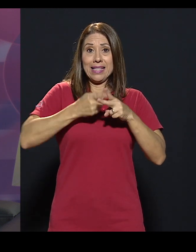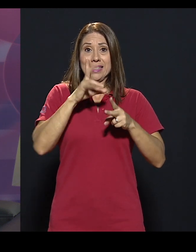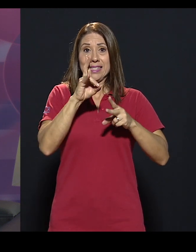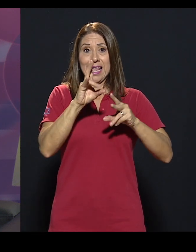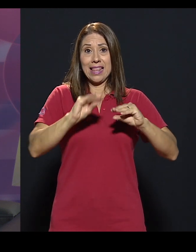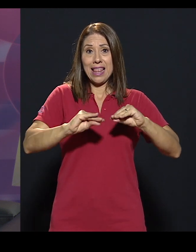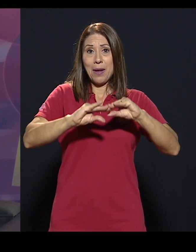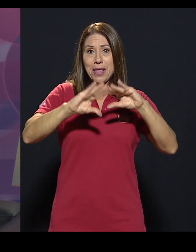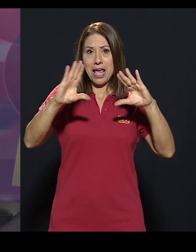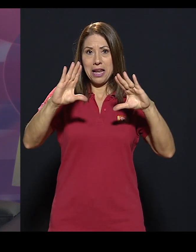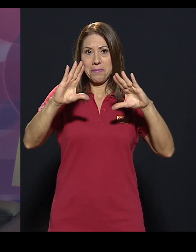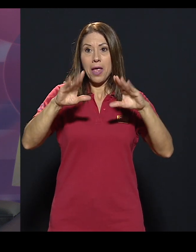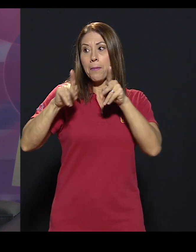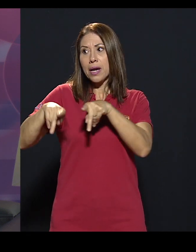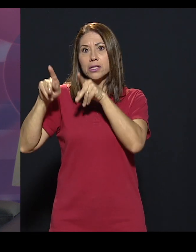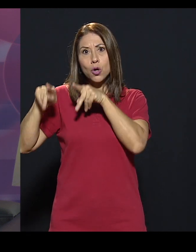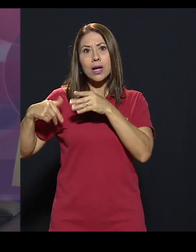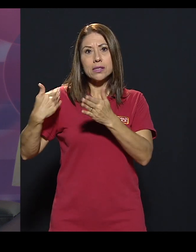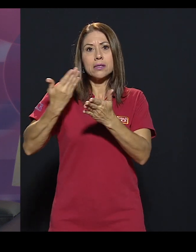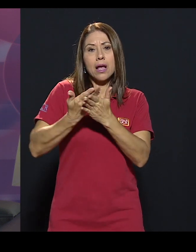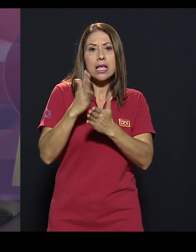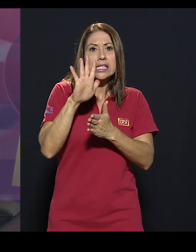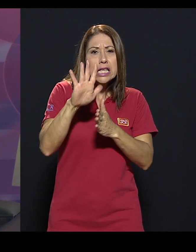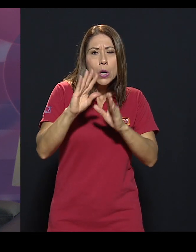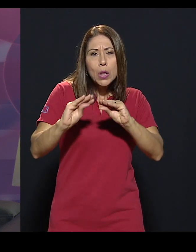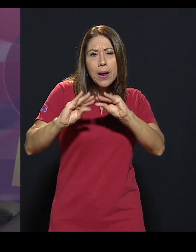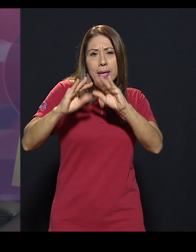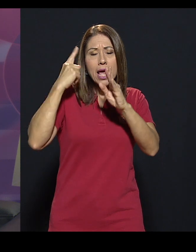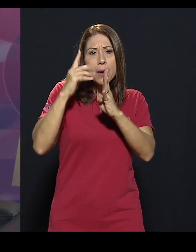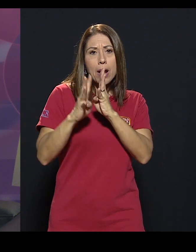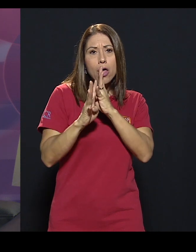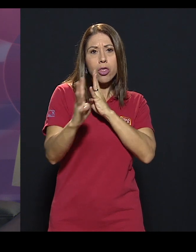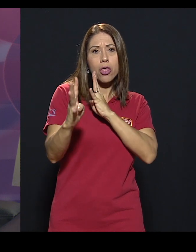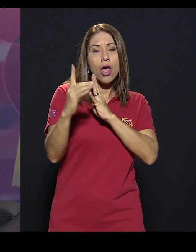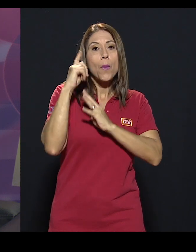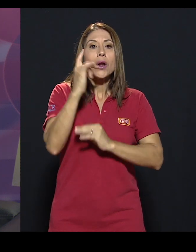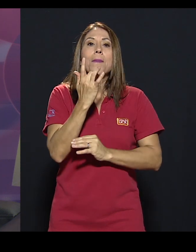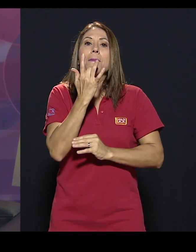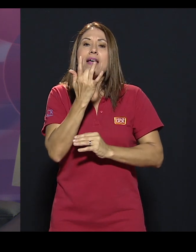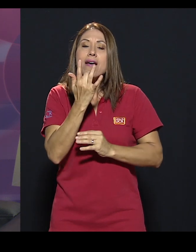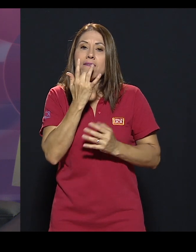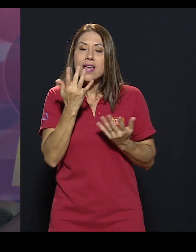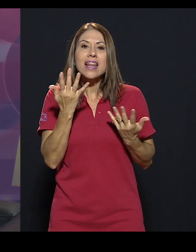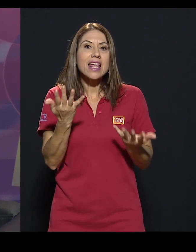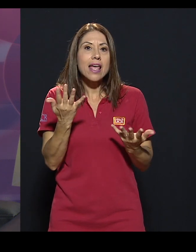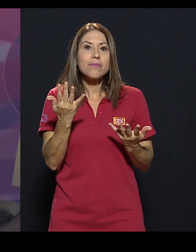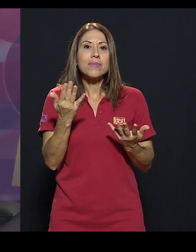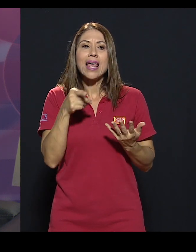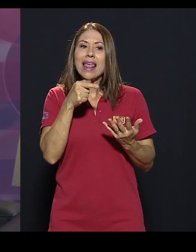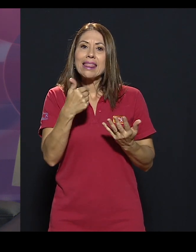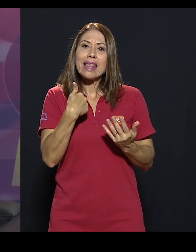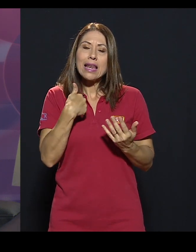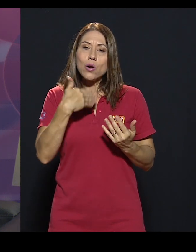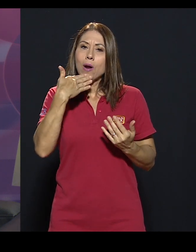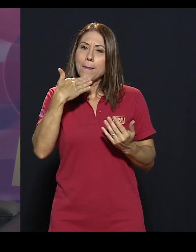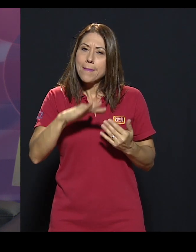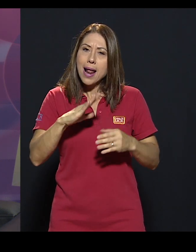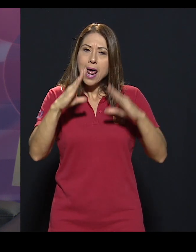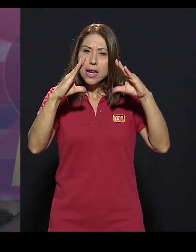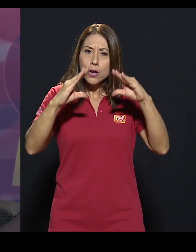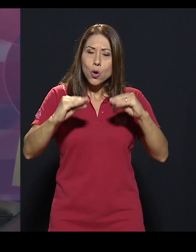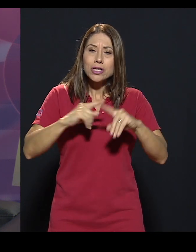mañana y que las personas llegan a las 5 o a las 6 a hacer fila, porque prefieren pasar una mala noche, pero